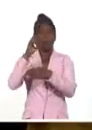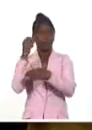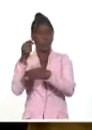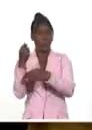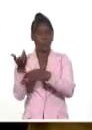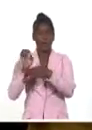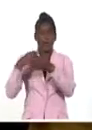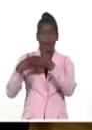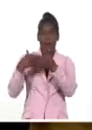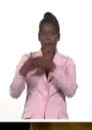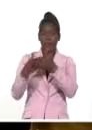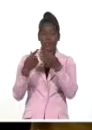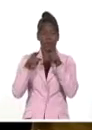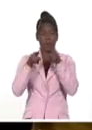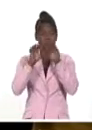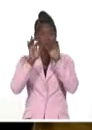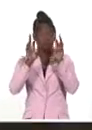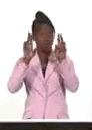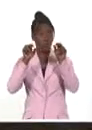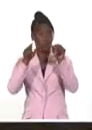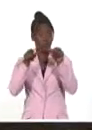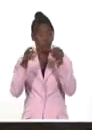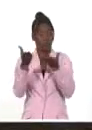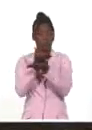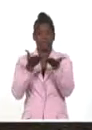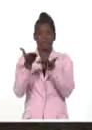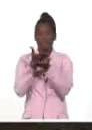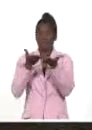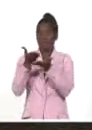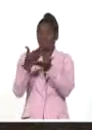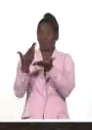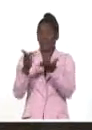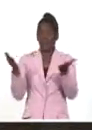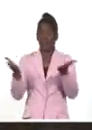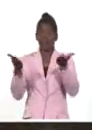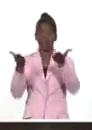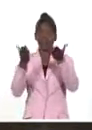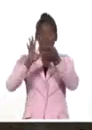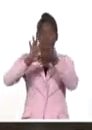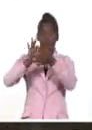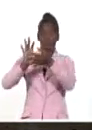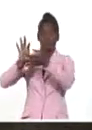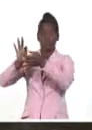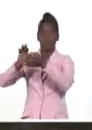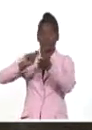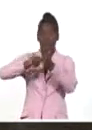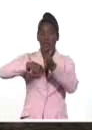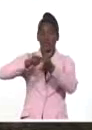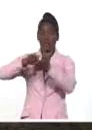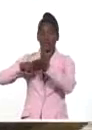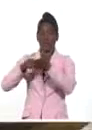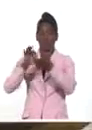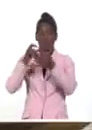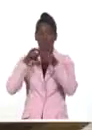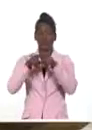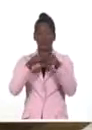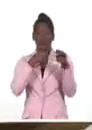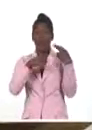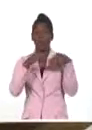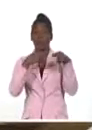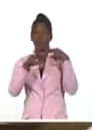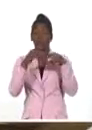este tema y la importancia del diseño, la confrontación de estrategias comunicativas y de gestión económica, comercial y administrativa que respondan